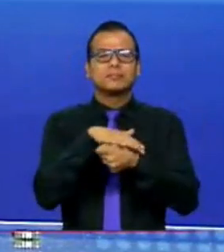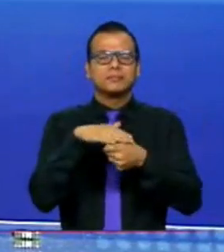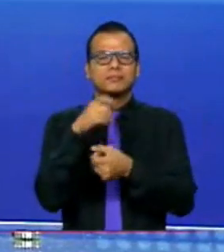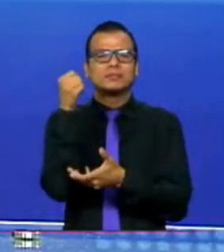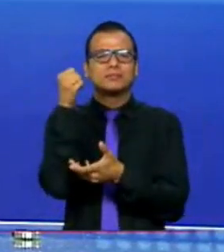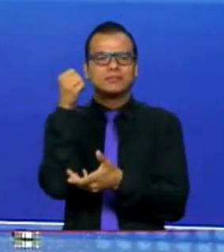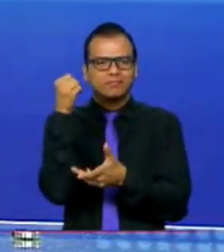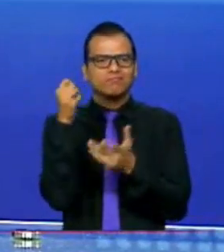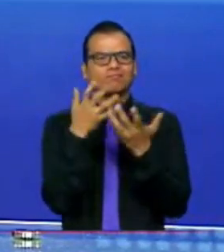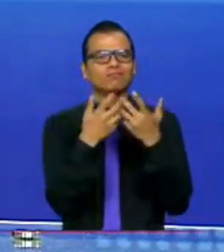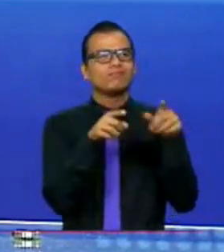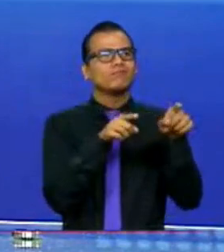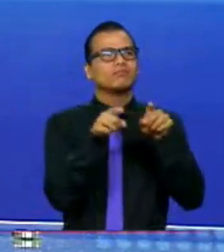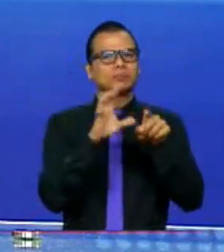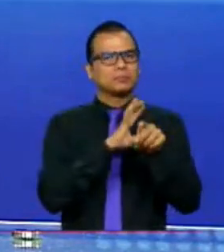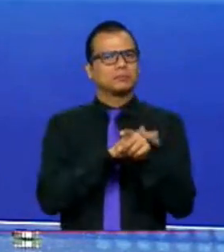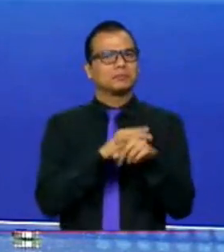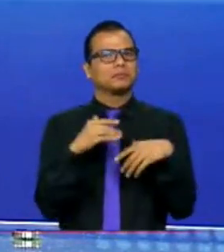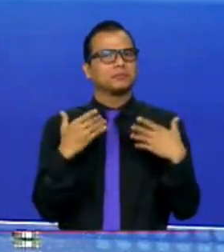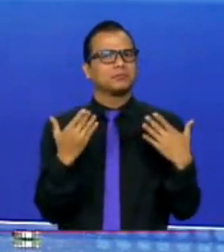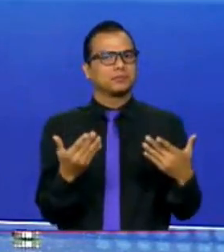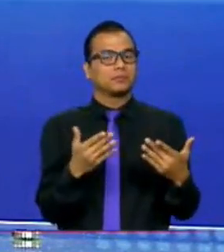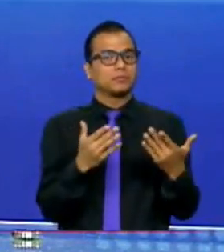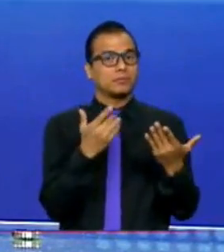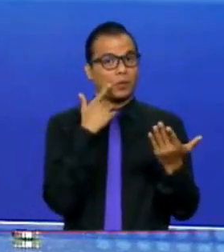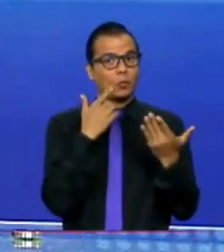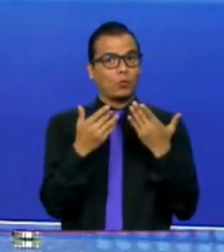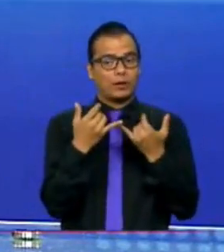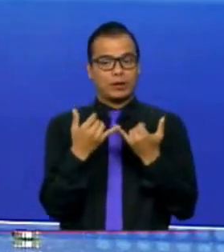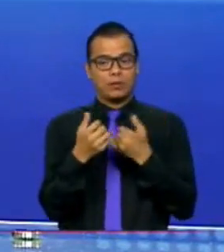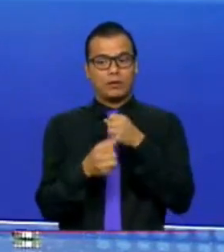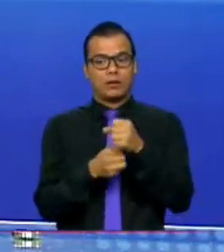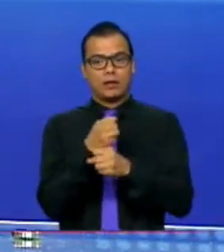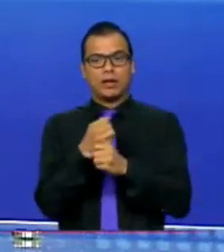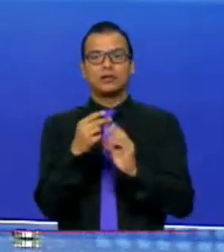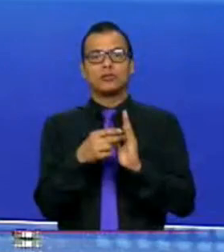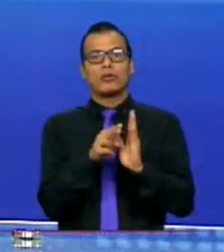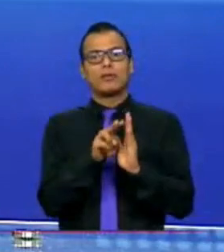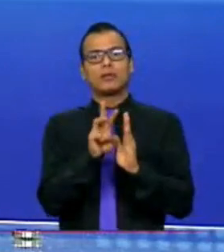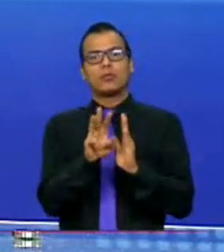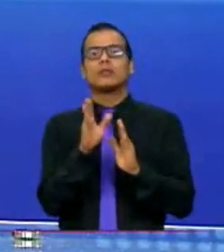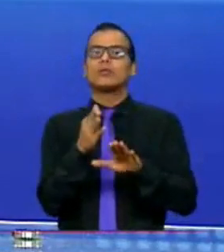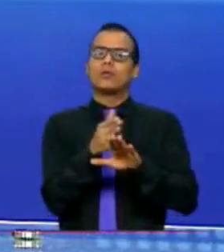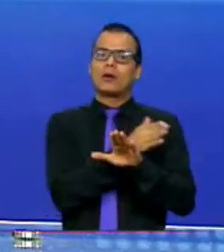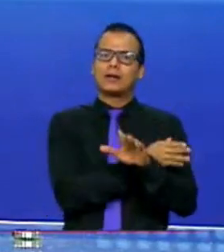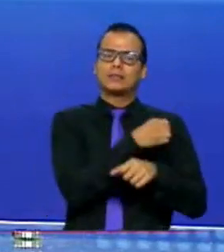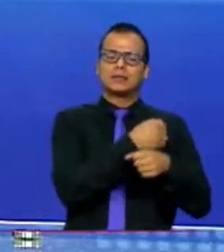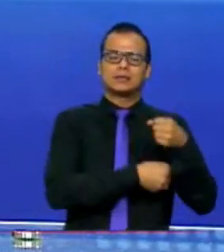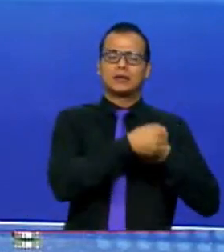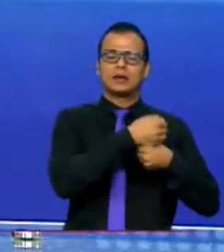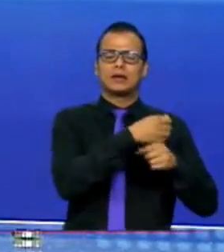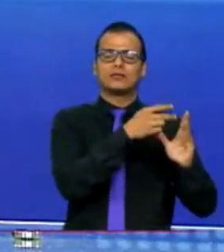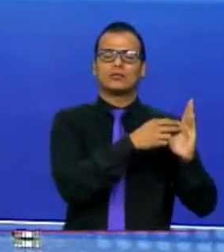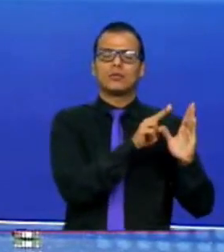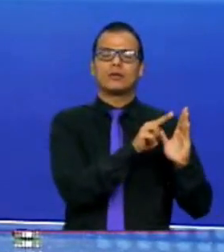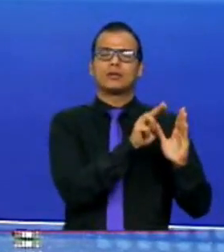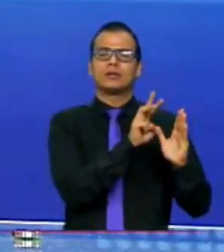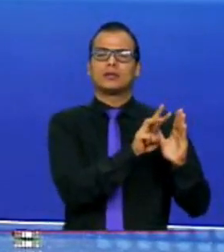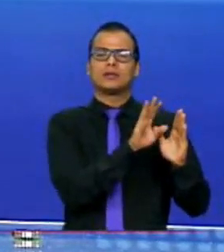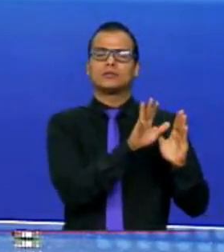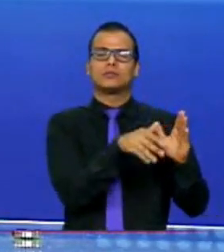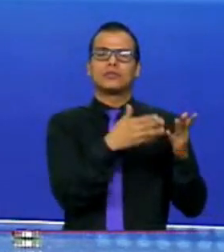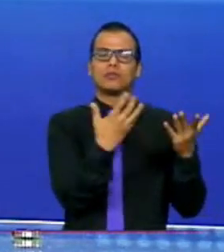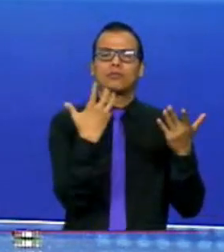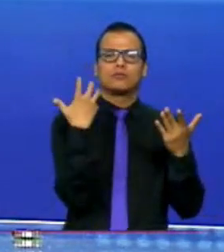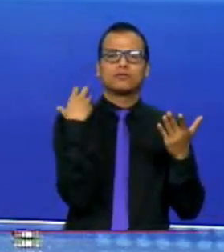año 2023 y un resumen de lo que está sucediendo en este año 2024. Temas cruciales para entender el presente y el futuro de la